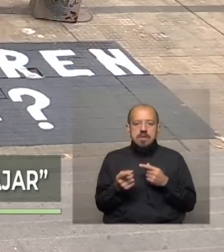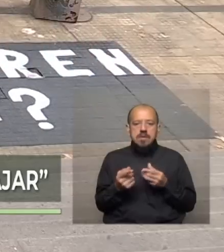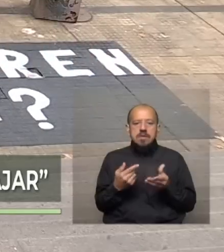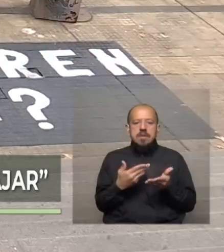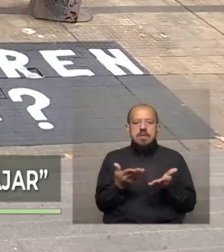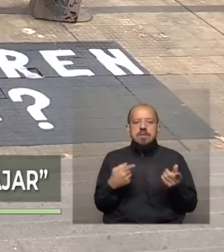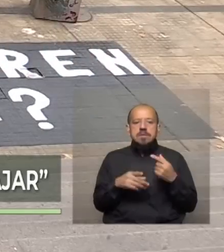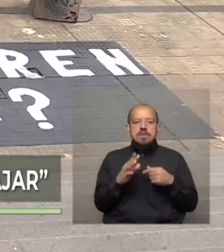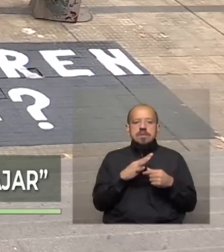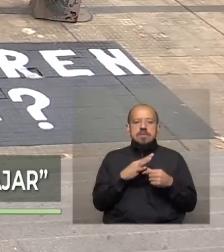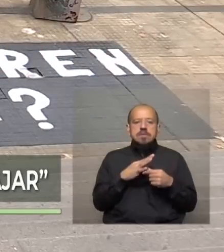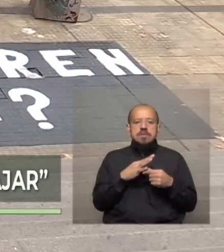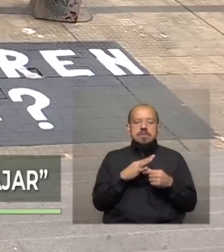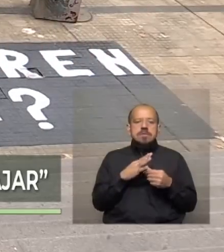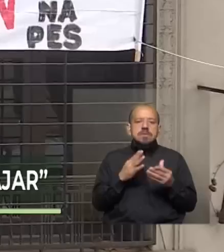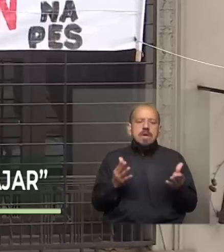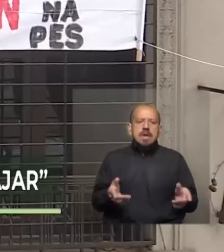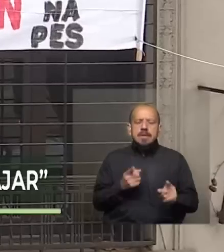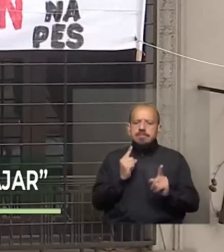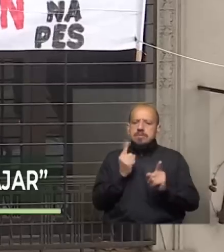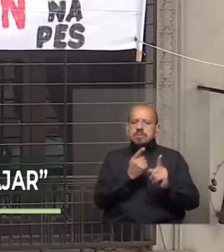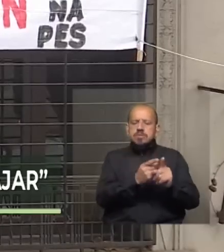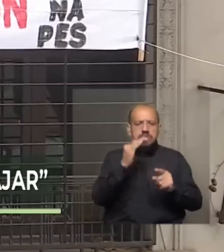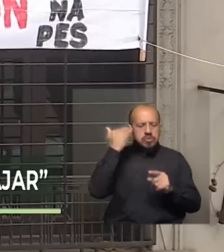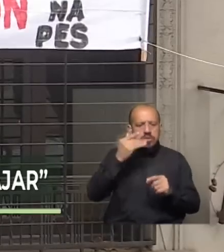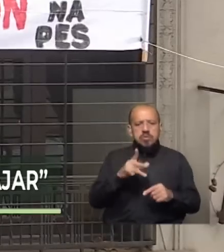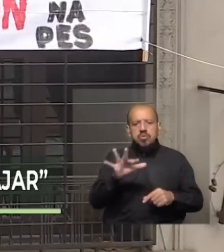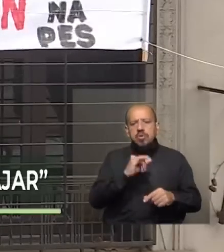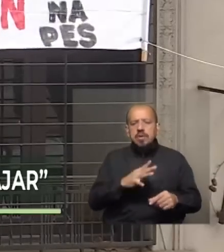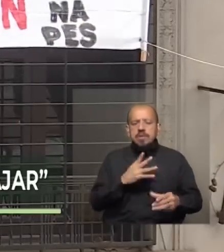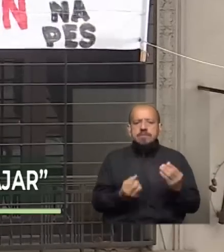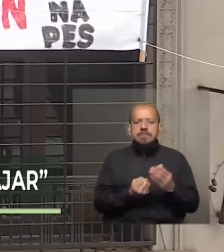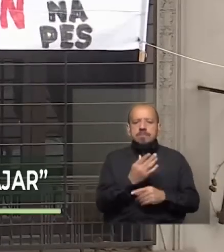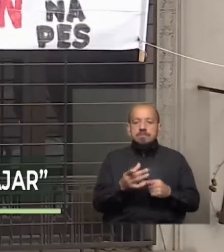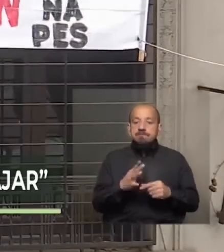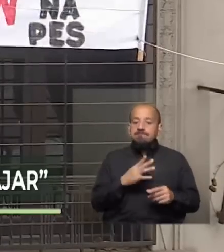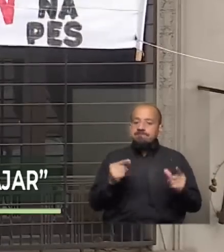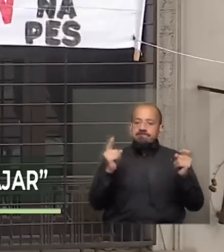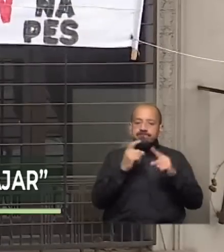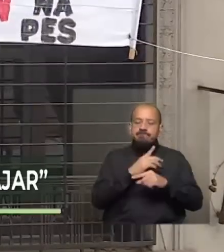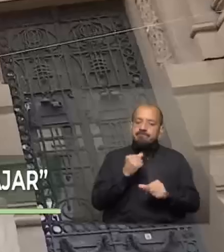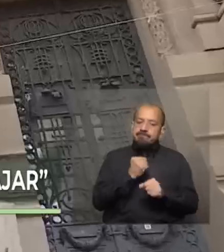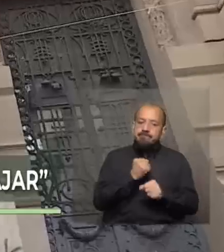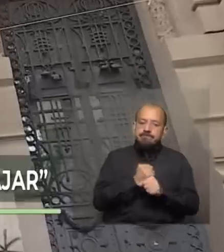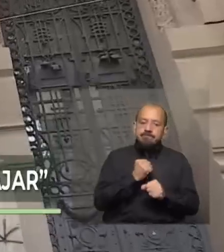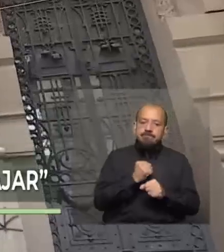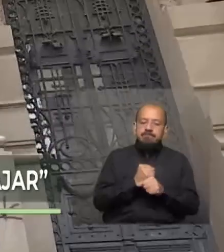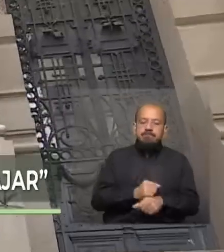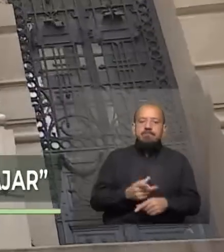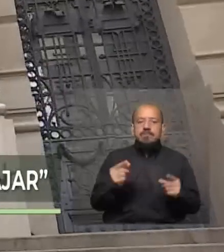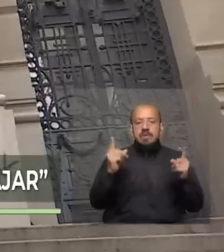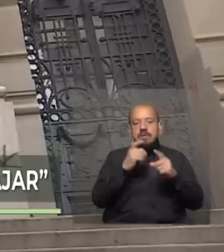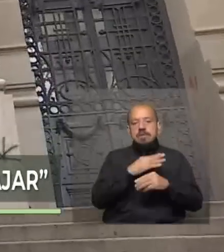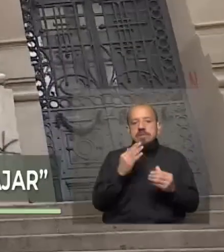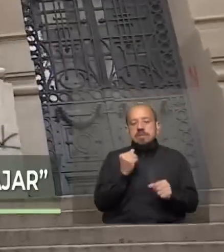persecución hacia los docentes por distintas cosas que van pasando todos los días algo nuevo se hace difícil trabajar se hace difícil estudiar